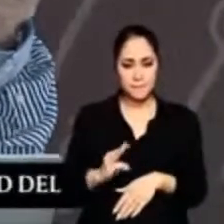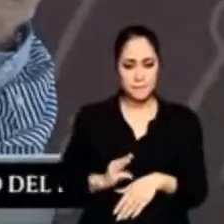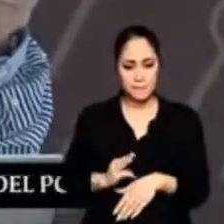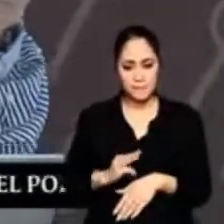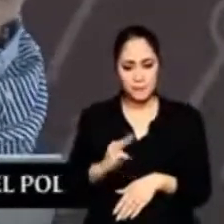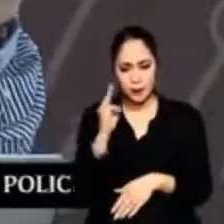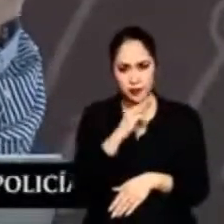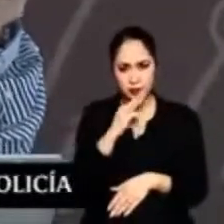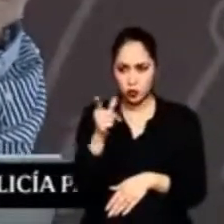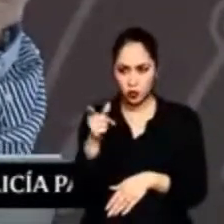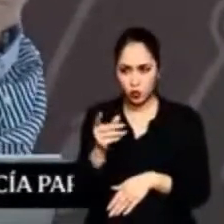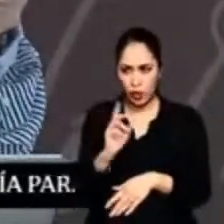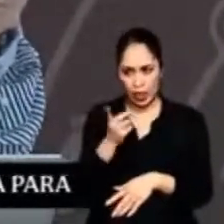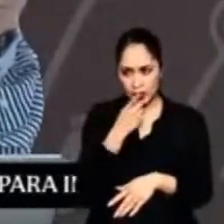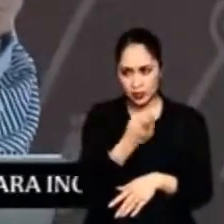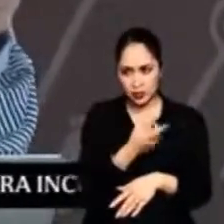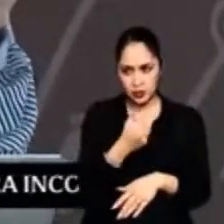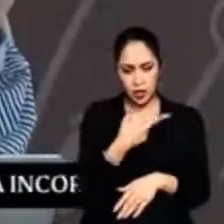dado el dato,